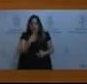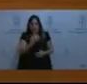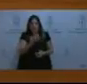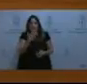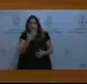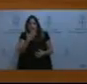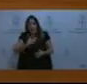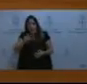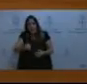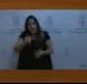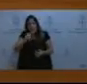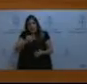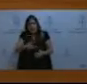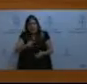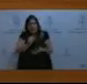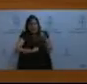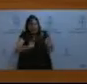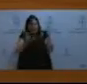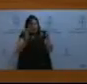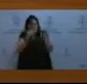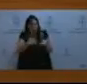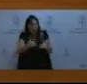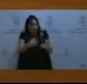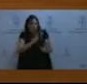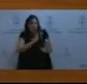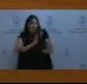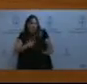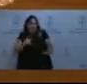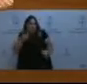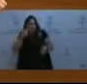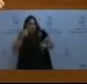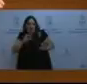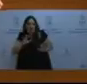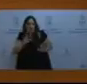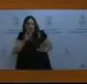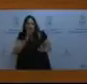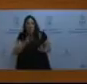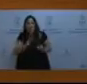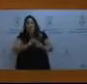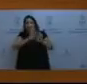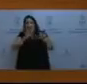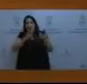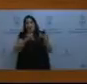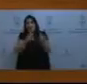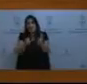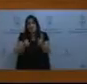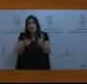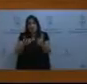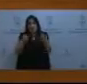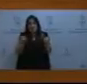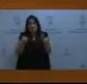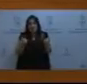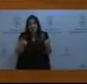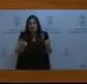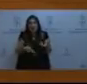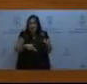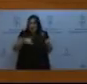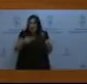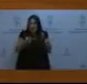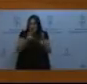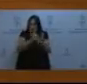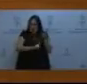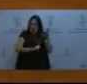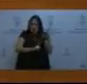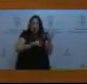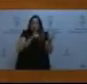tiene autorización, yo de momento no tengo por qué no creerle, cuando es evidente que la necesita en una actuación de carácter general. Yo no quiero ni llevar